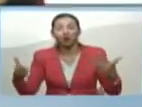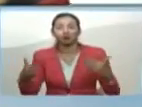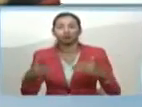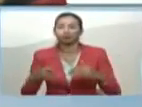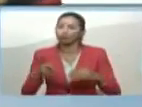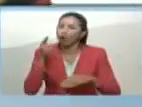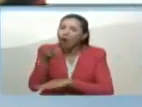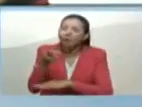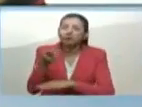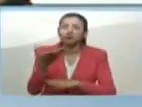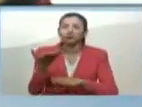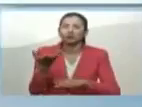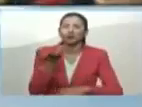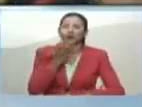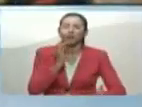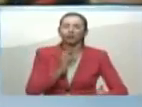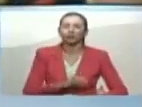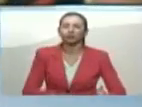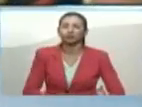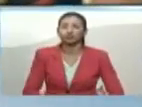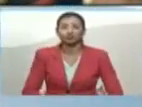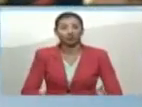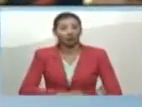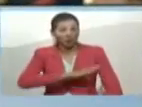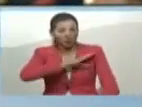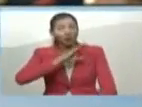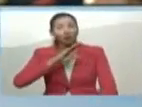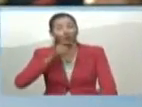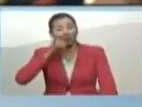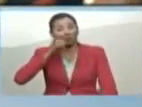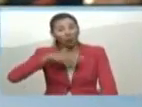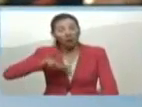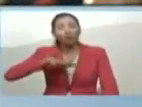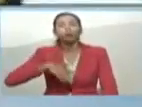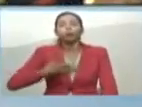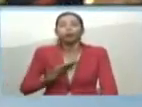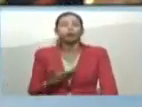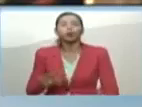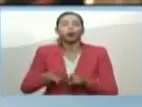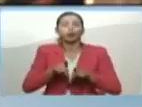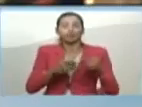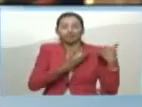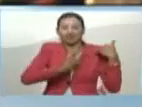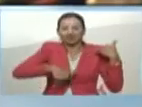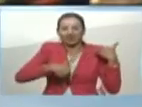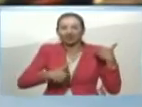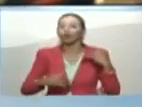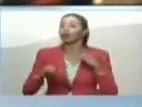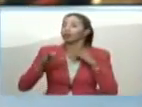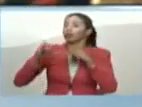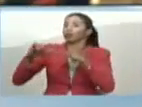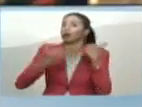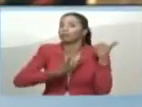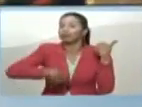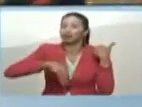donde el pueblo sea presidente con nuestro presidente, ¿sí?